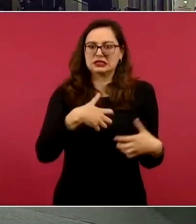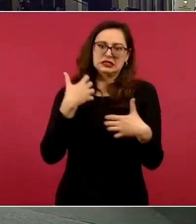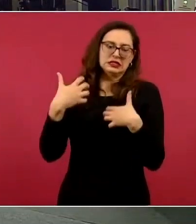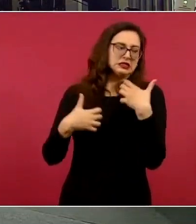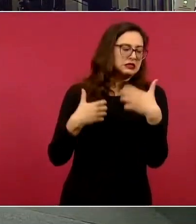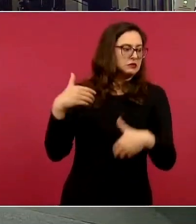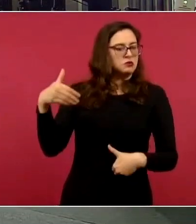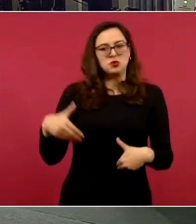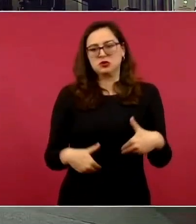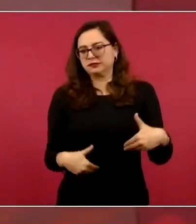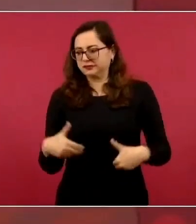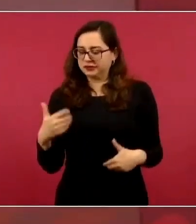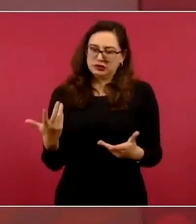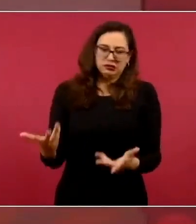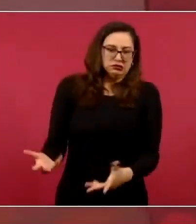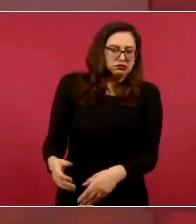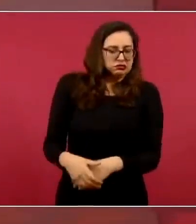Y dicen,